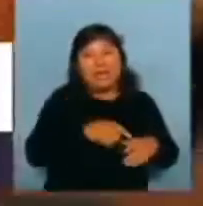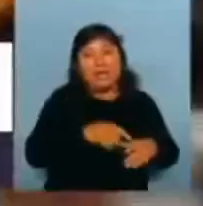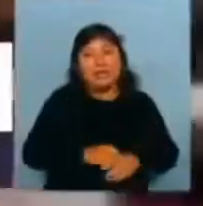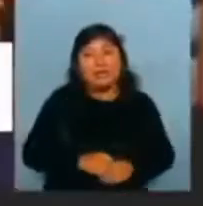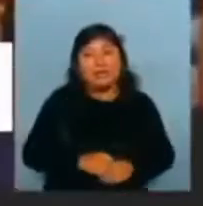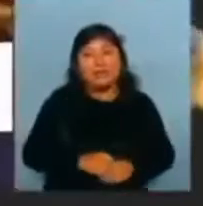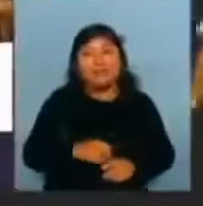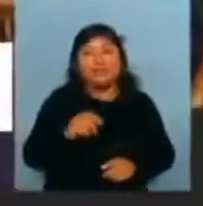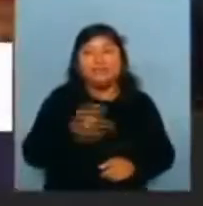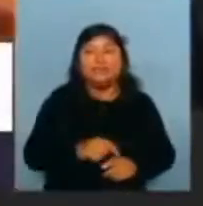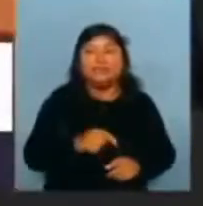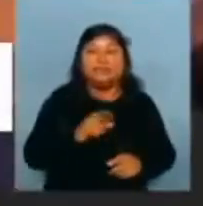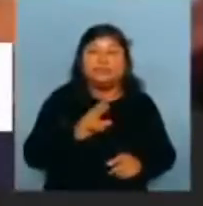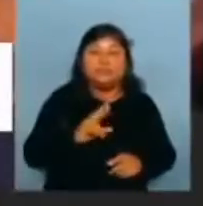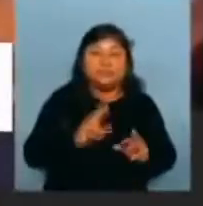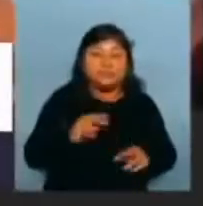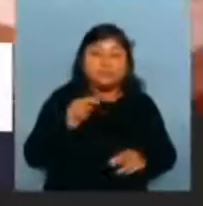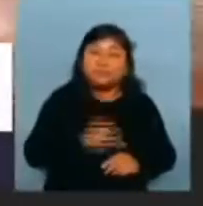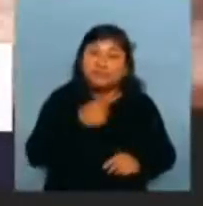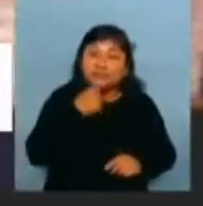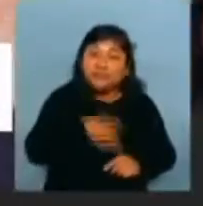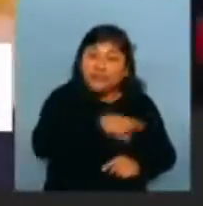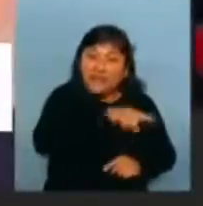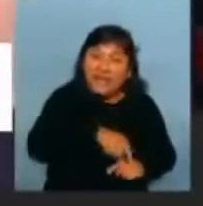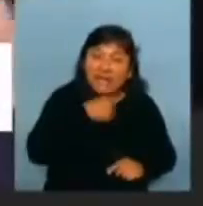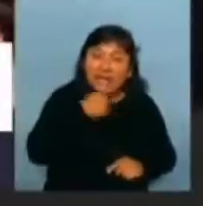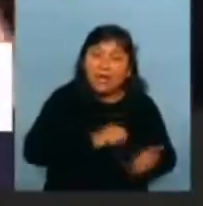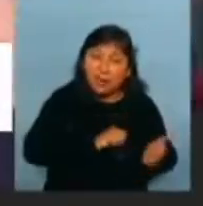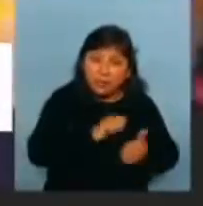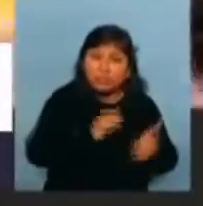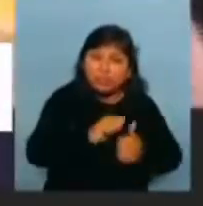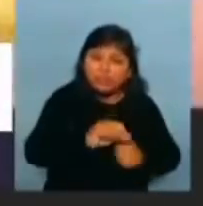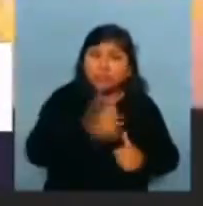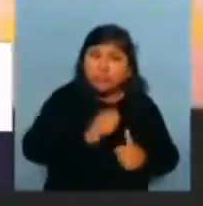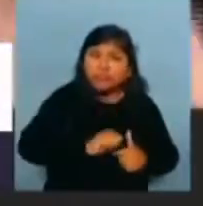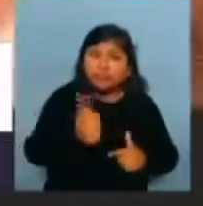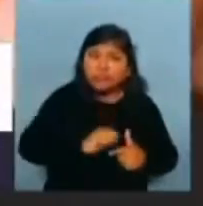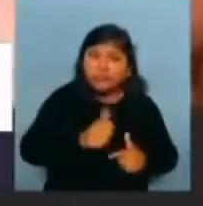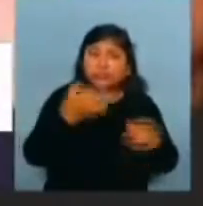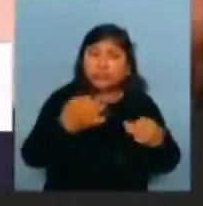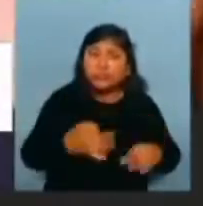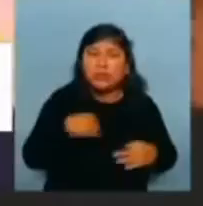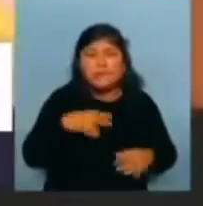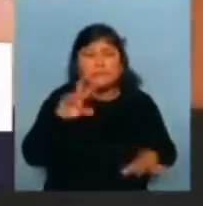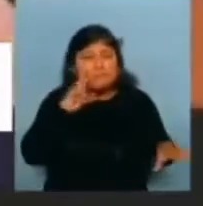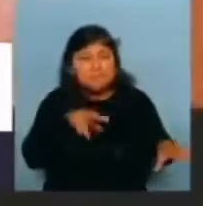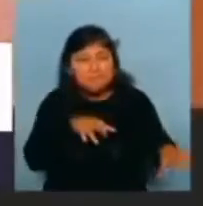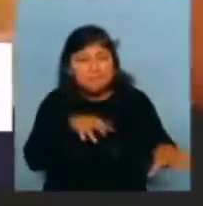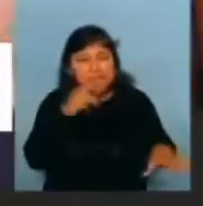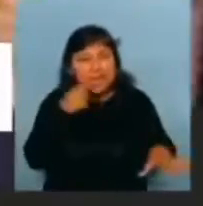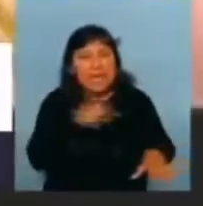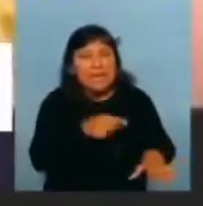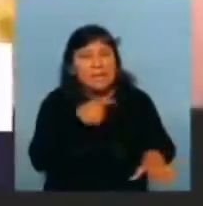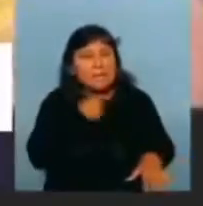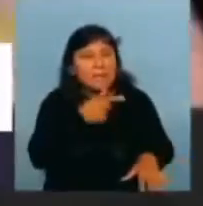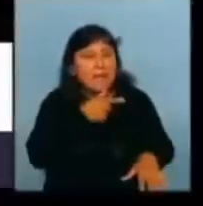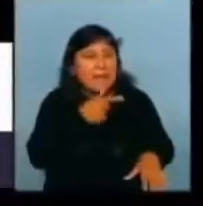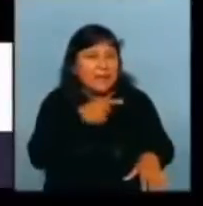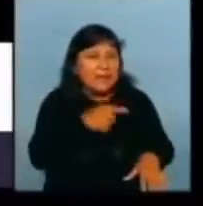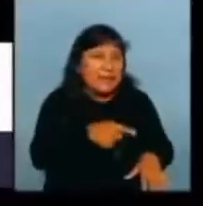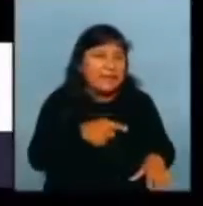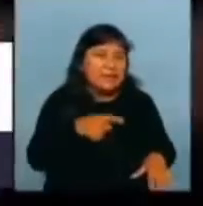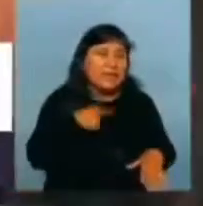Quizás esos títulos que ella tenía era lo que a mí me seducía, en decir, bueno, quiero intentar